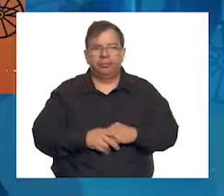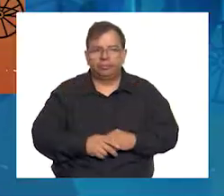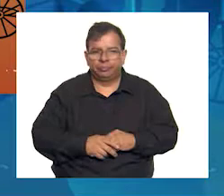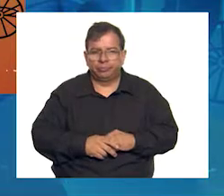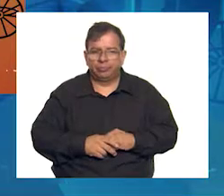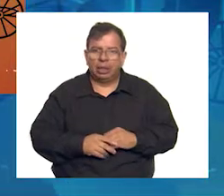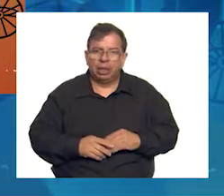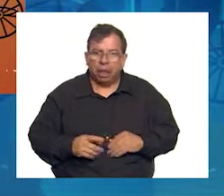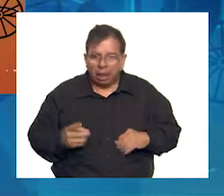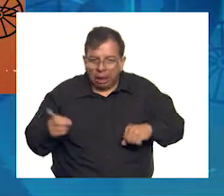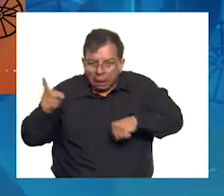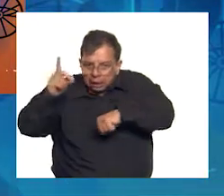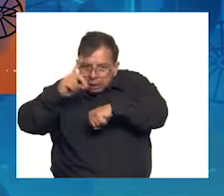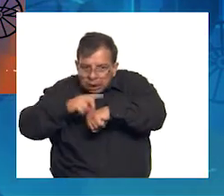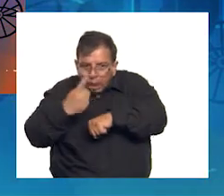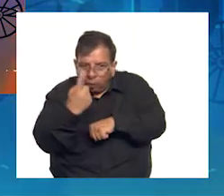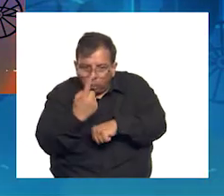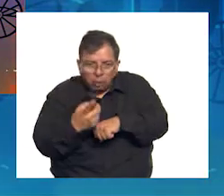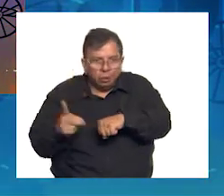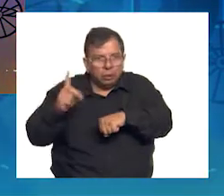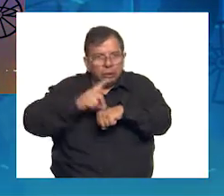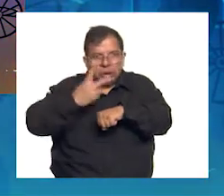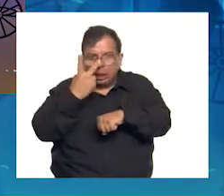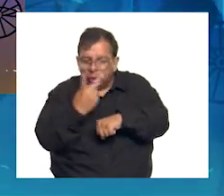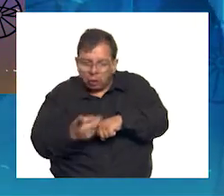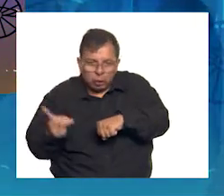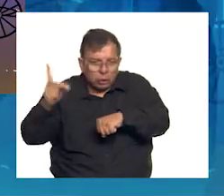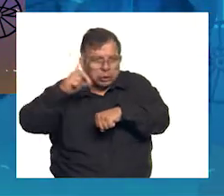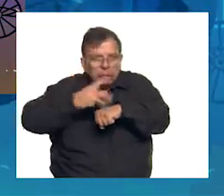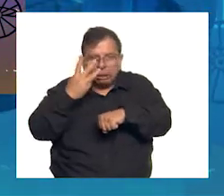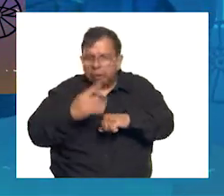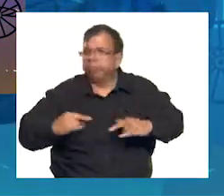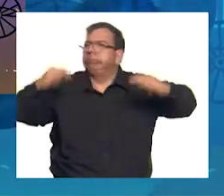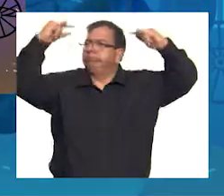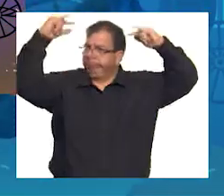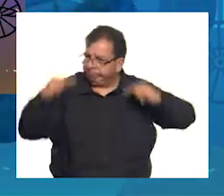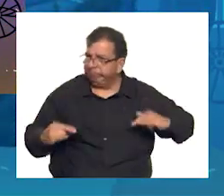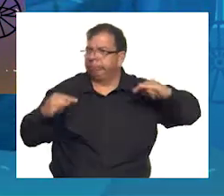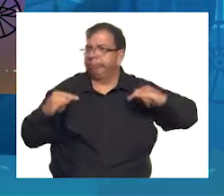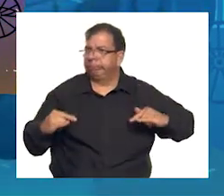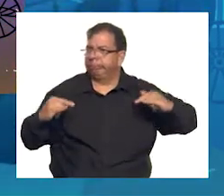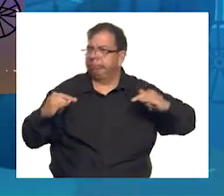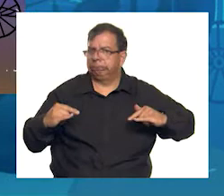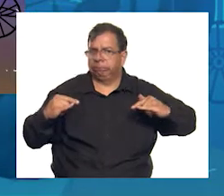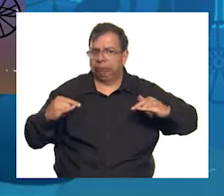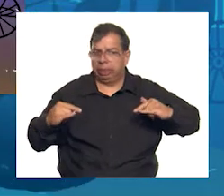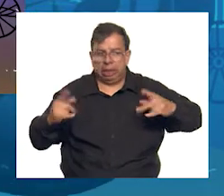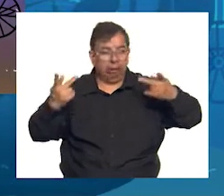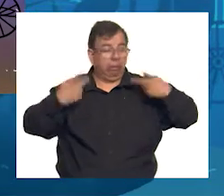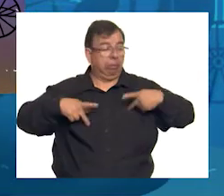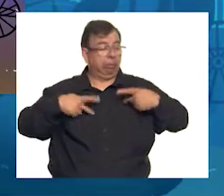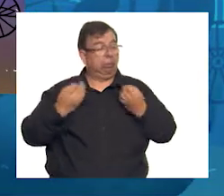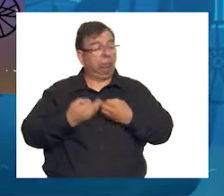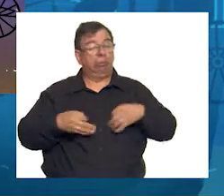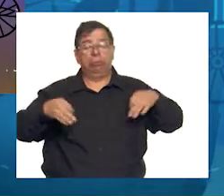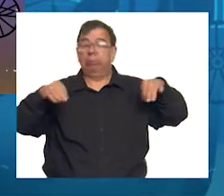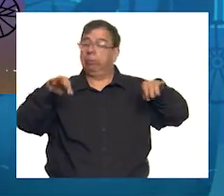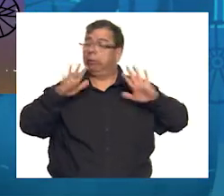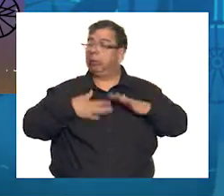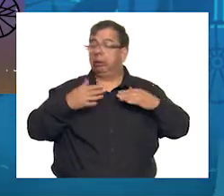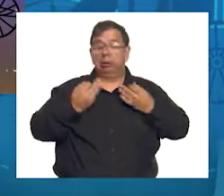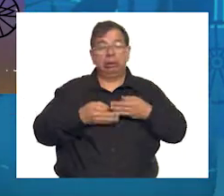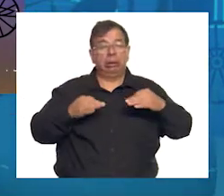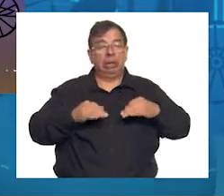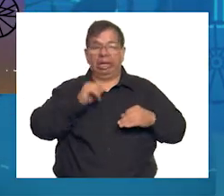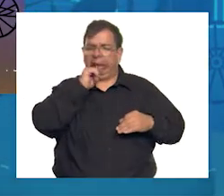3 días con sus noches se suceden, y aún estando ahí los linajudos magnates sin